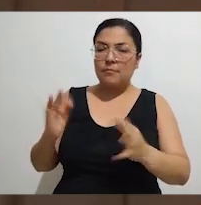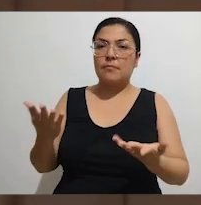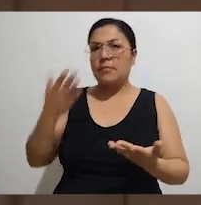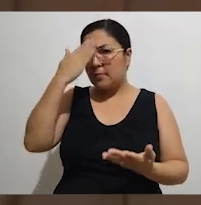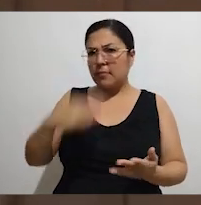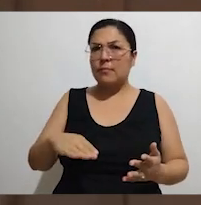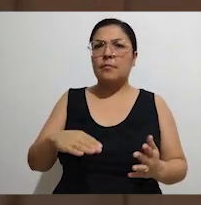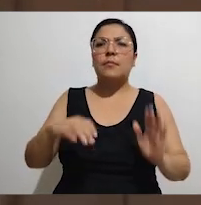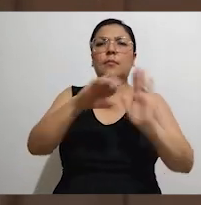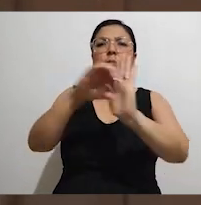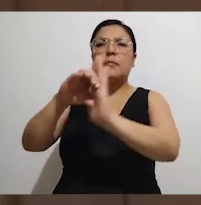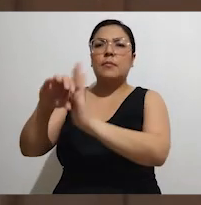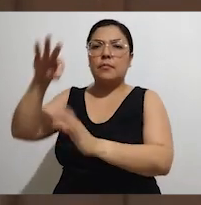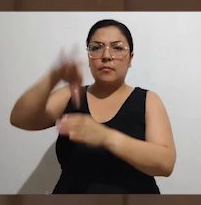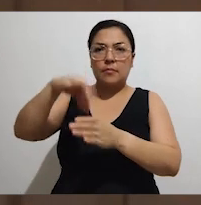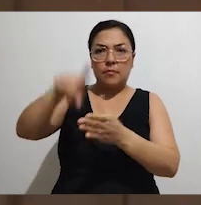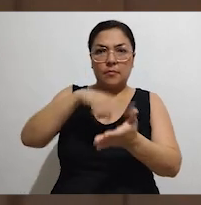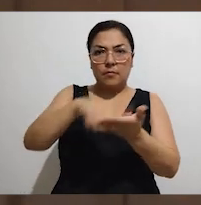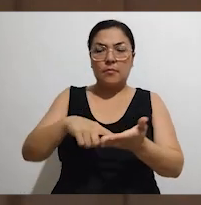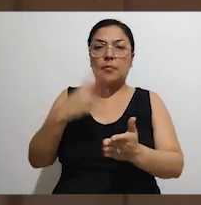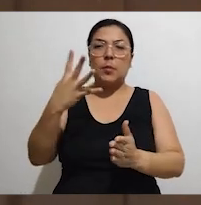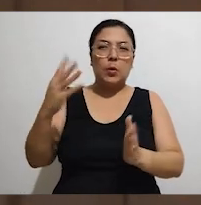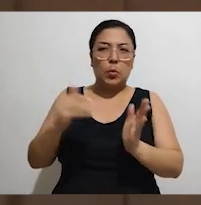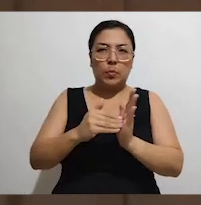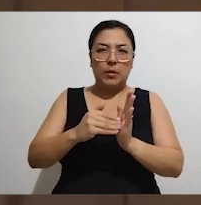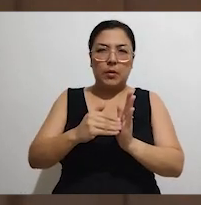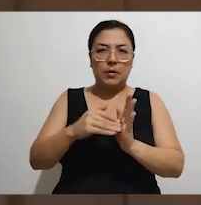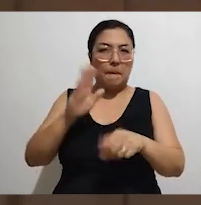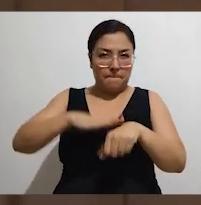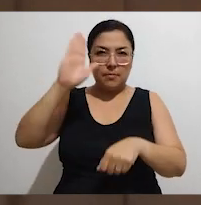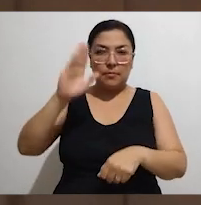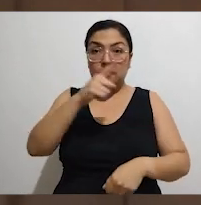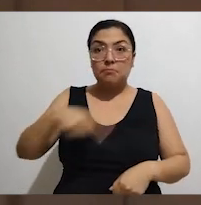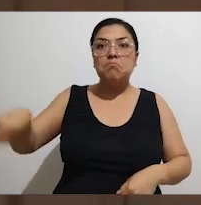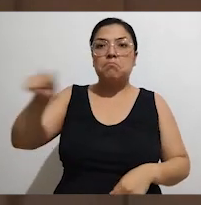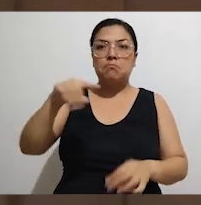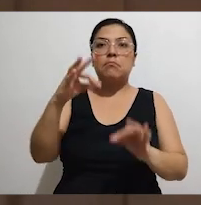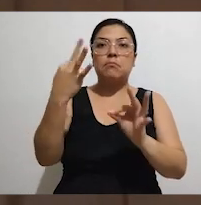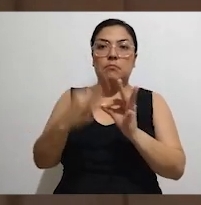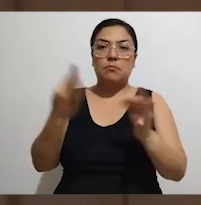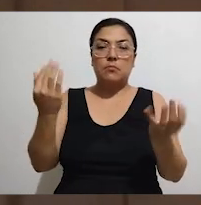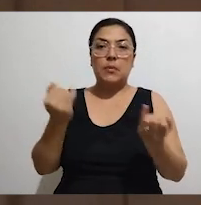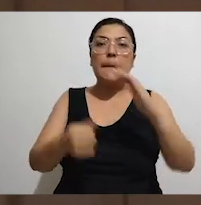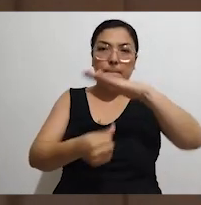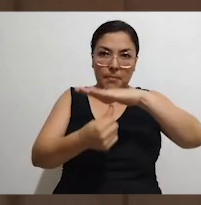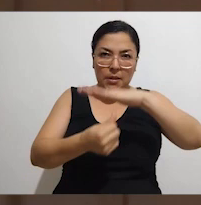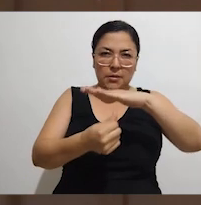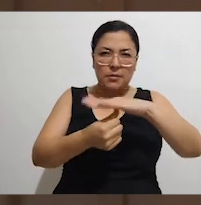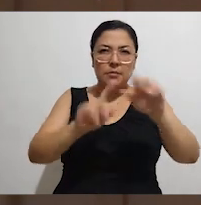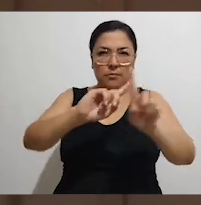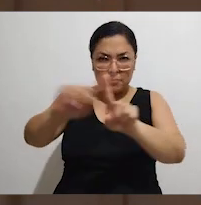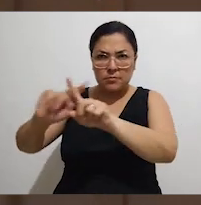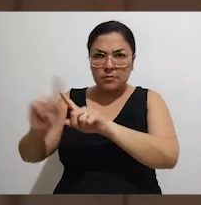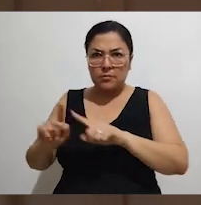de 4,000 casillas, se instalaron en su totalidad. Es decir, estuvieron puestas las mesas de receptoras para que